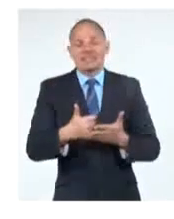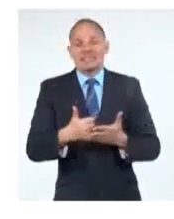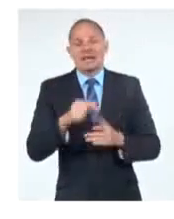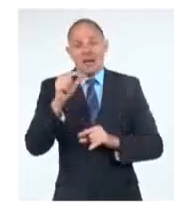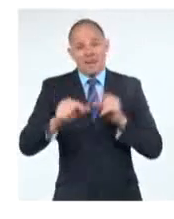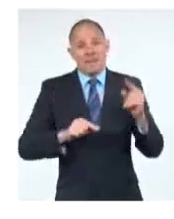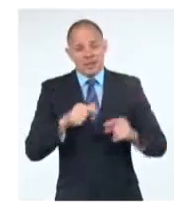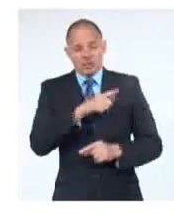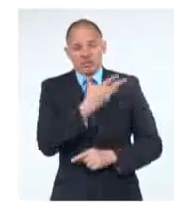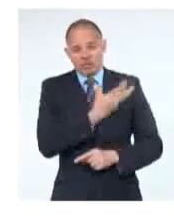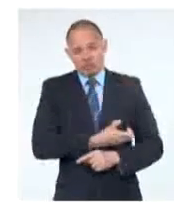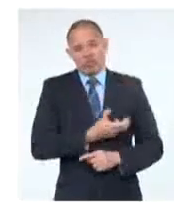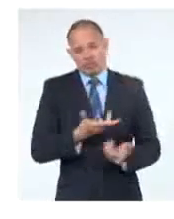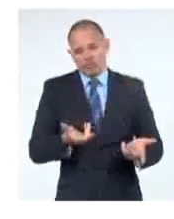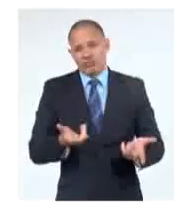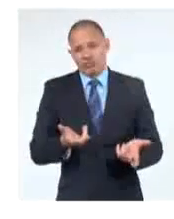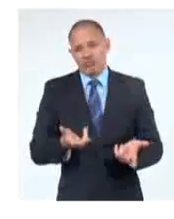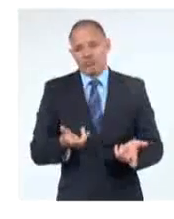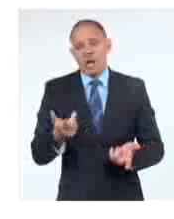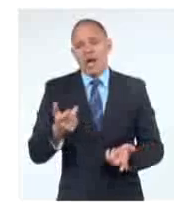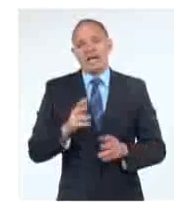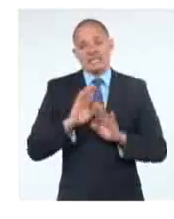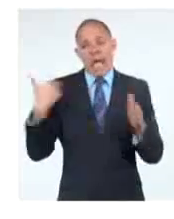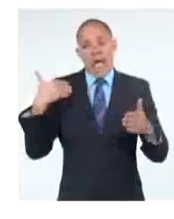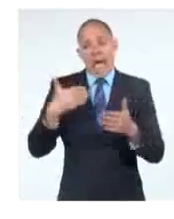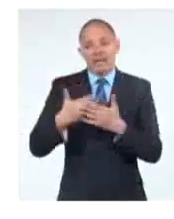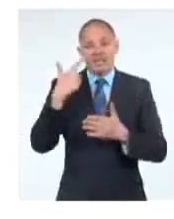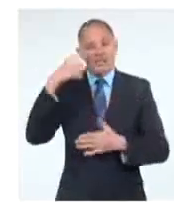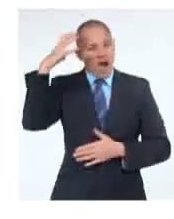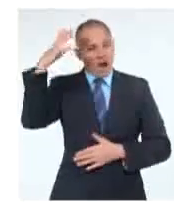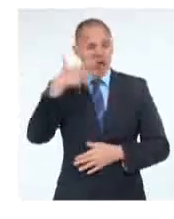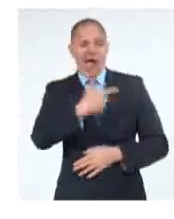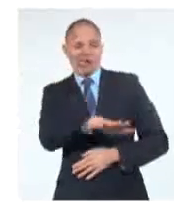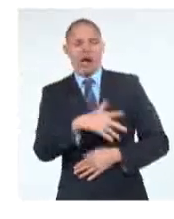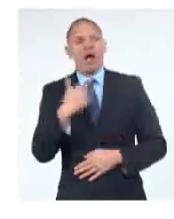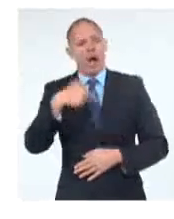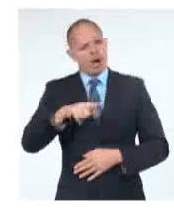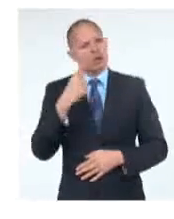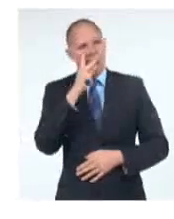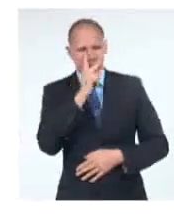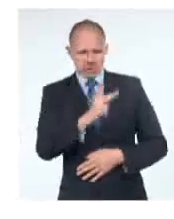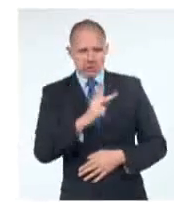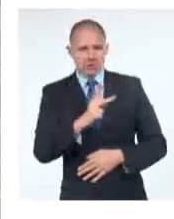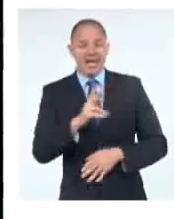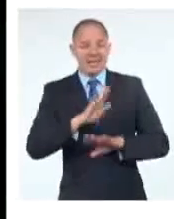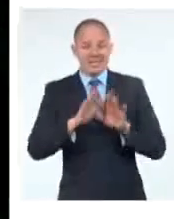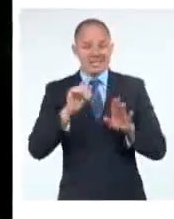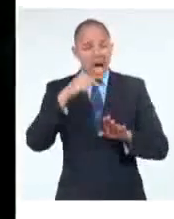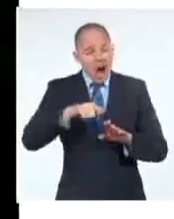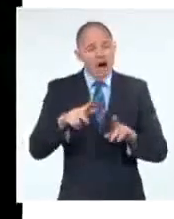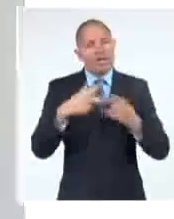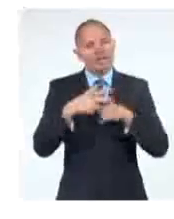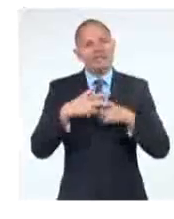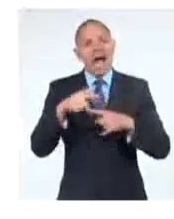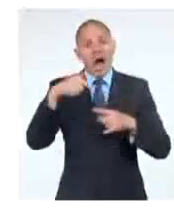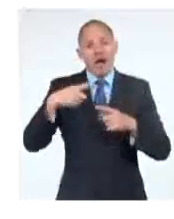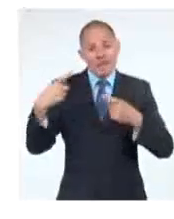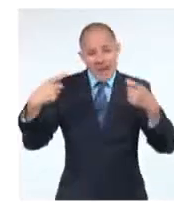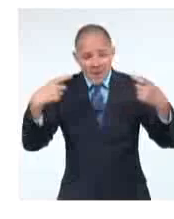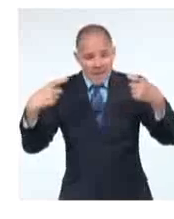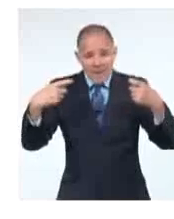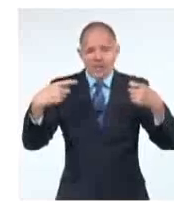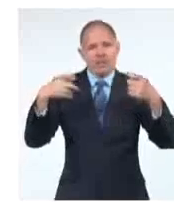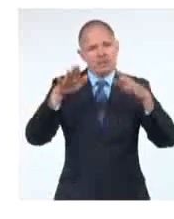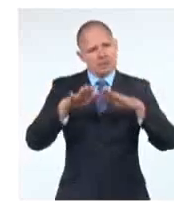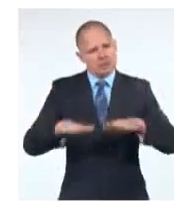el abandono del Estado. Los diálogos deben contribuir a que las partes negocien un cese el fuego bilateral, así como avanzar en acuerdos